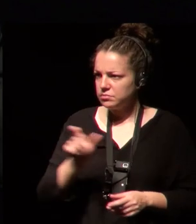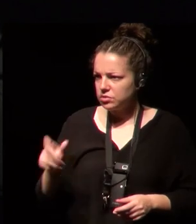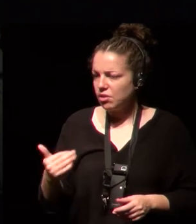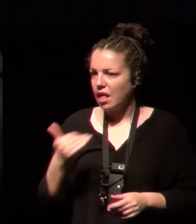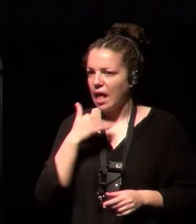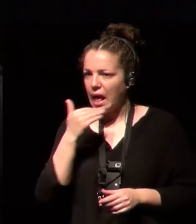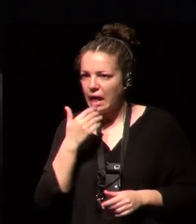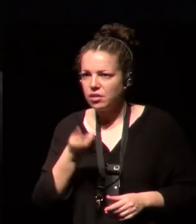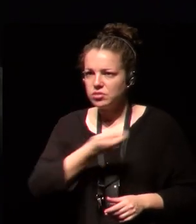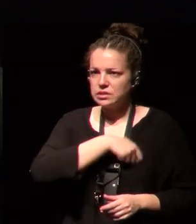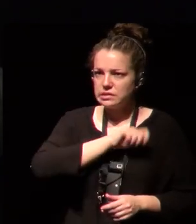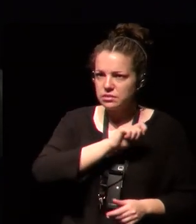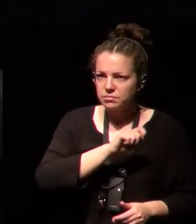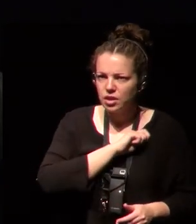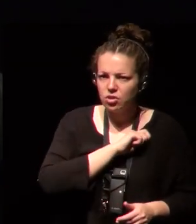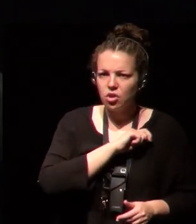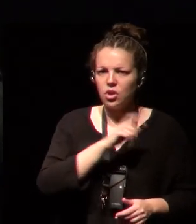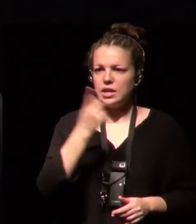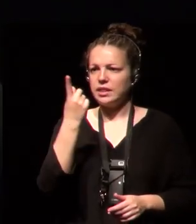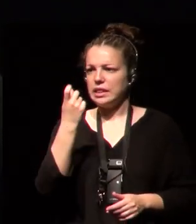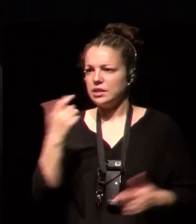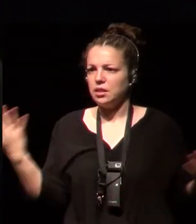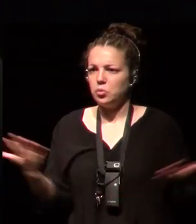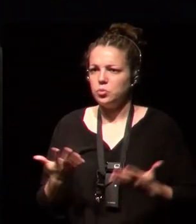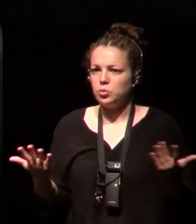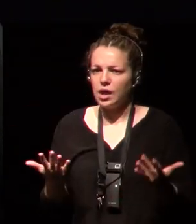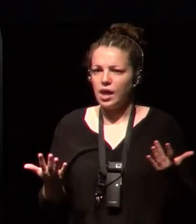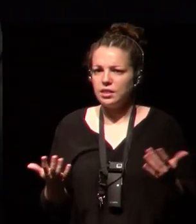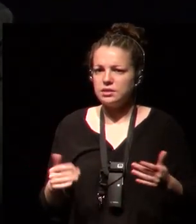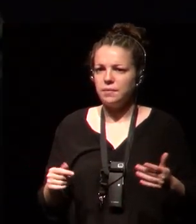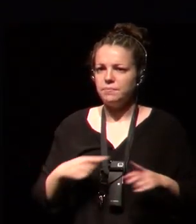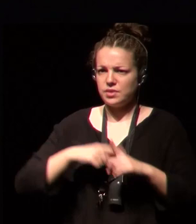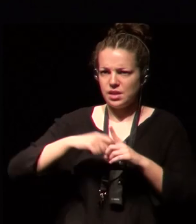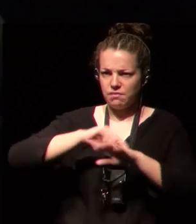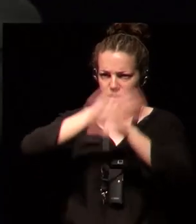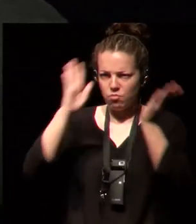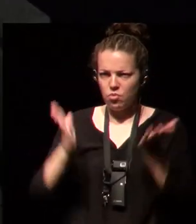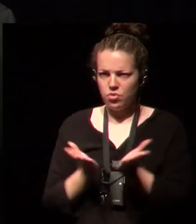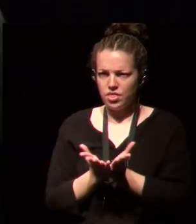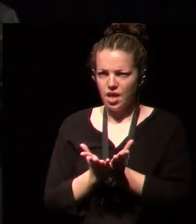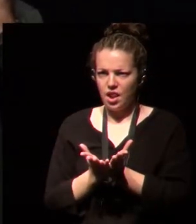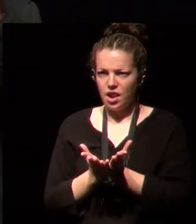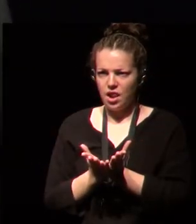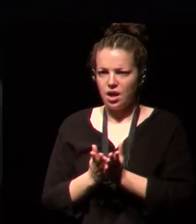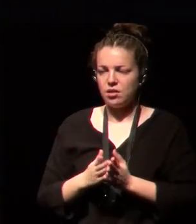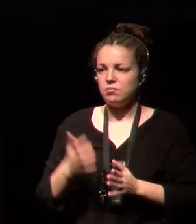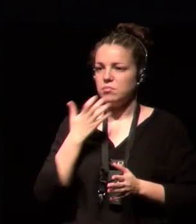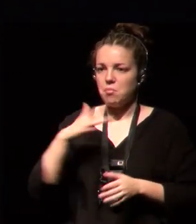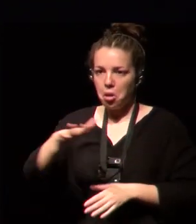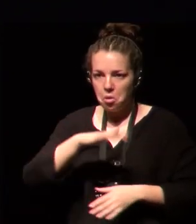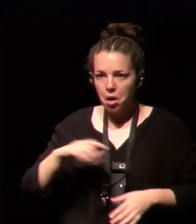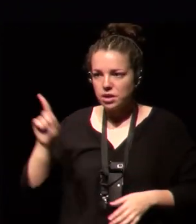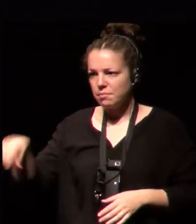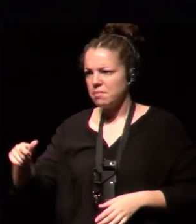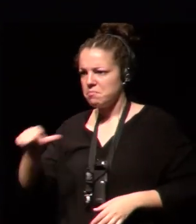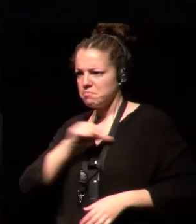necesidades urgentes que hay a nivel mundial, yes, comunitario, local, si queréis, y personal? Right. A ver, en